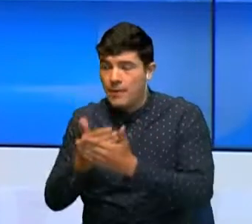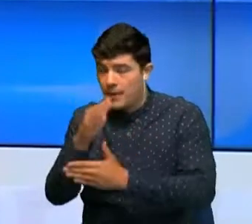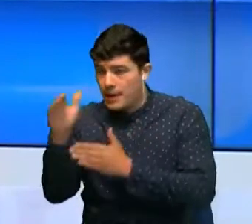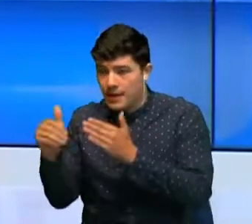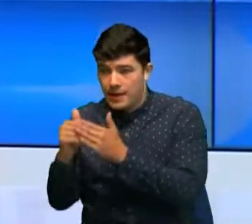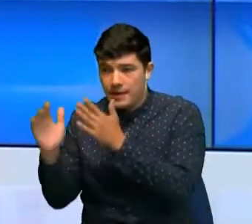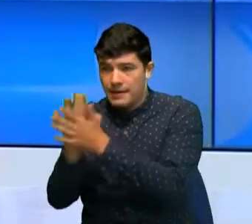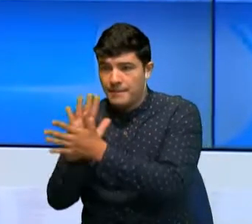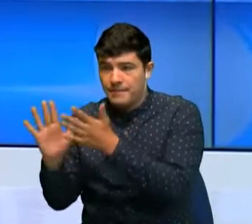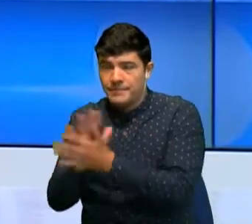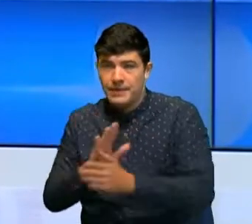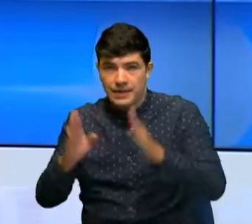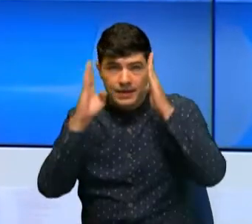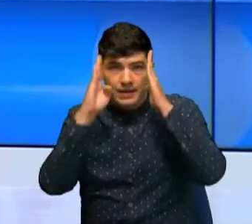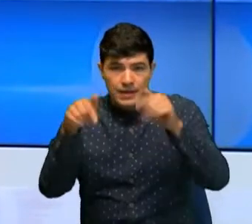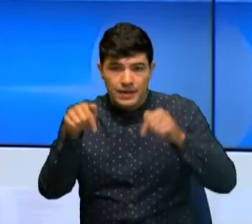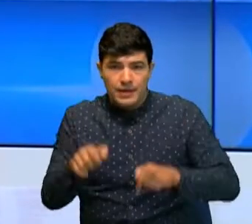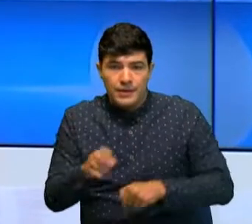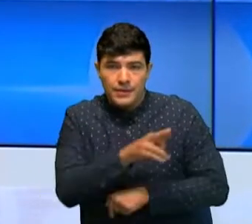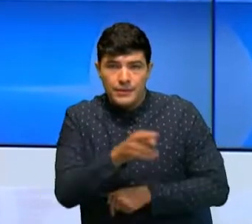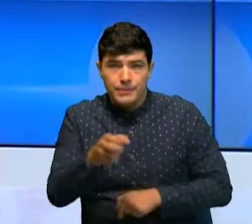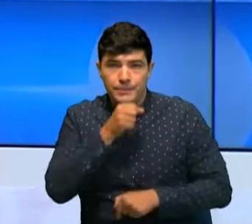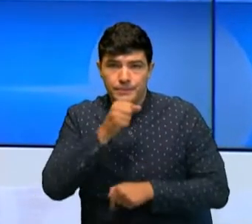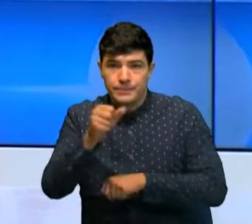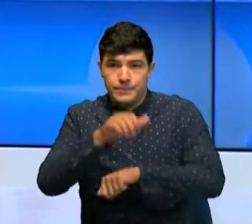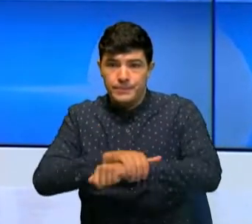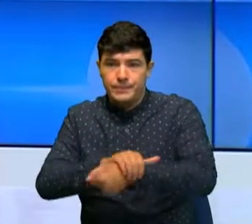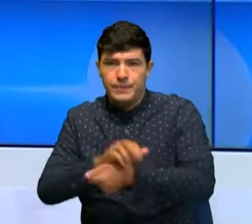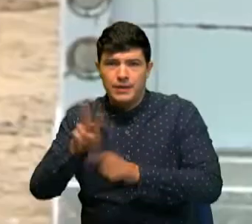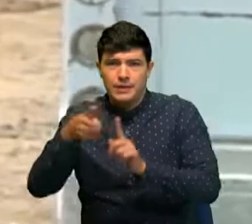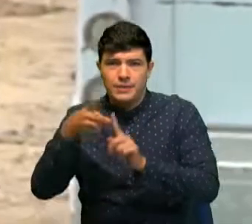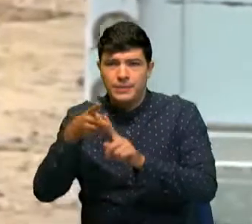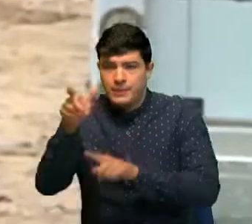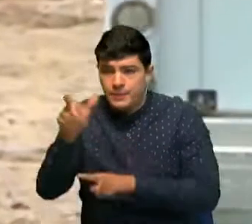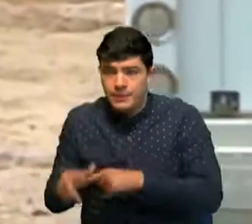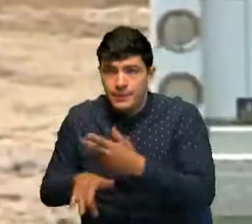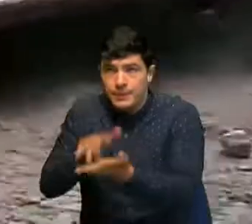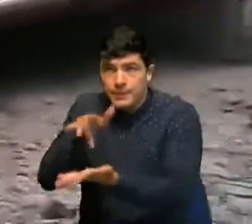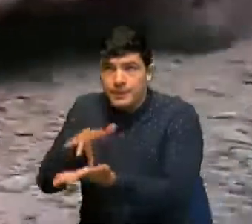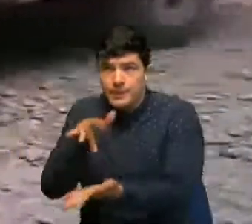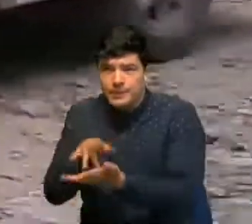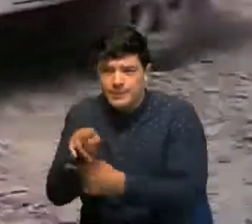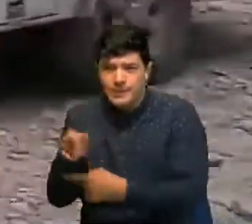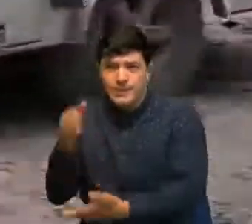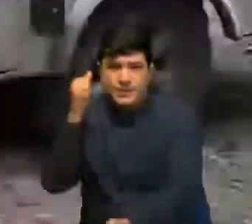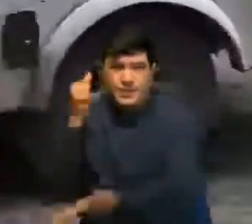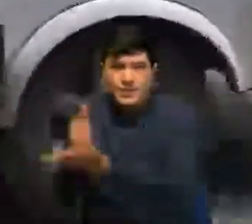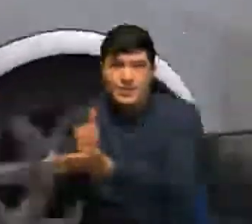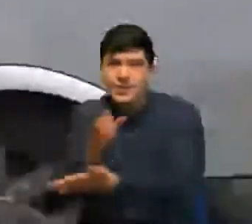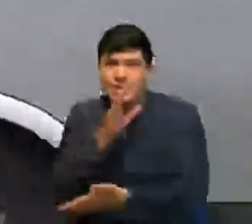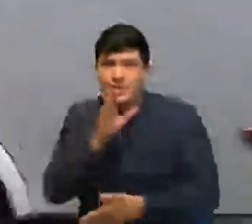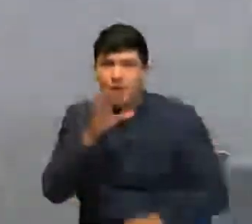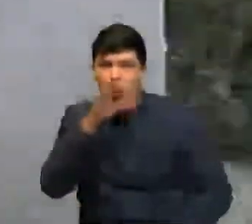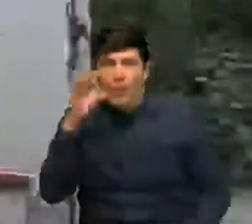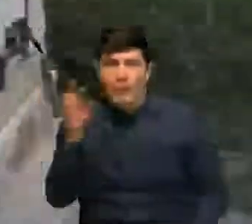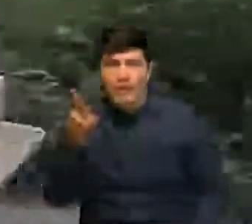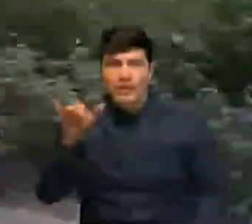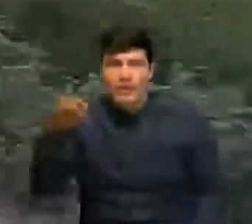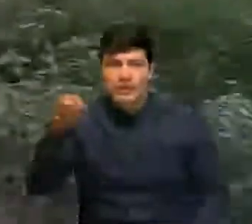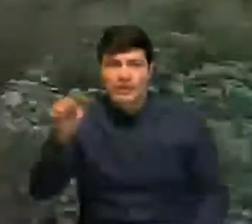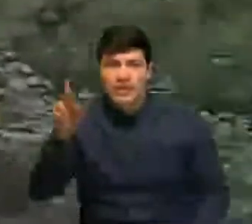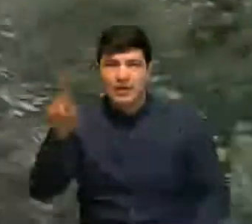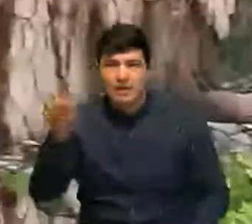y mucha atención que Oriente Noticias conoció de la captura de la segunda persona que participaría en el asesinato de Richard Yen Fat,